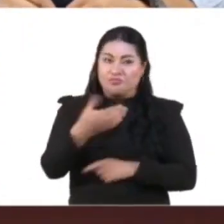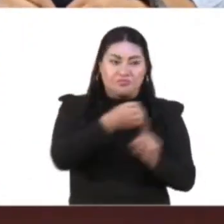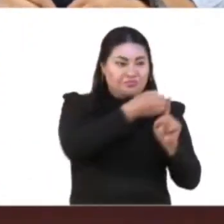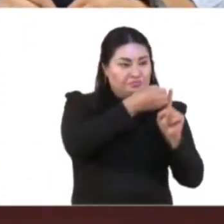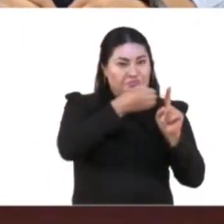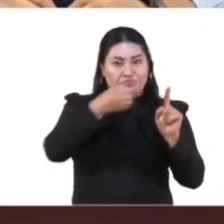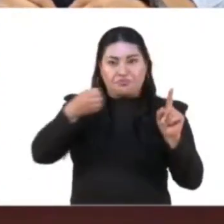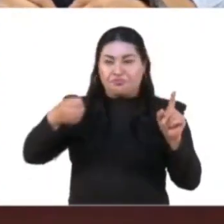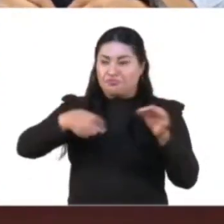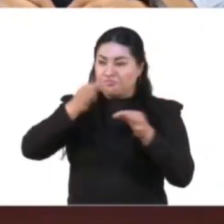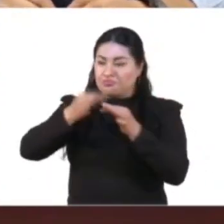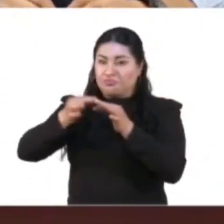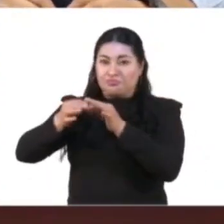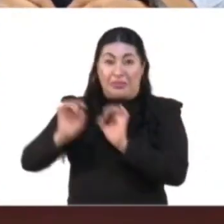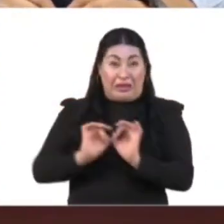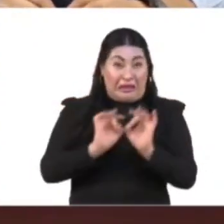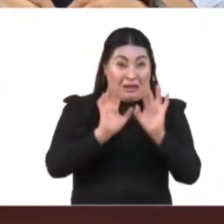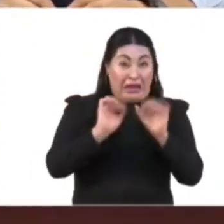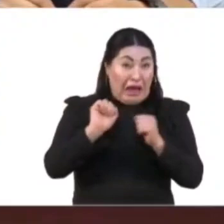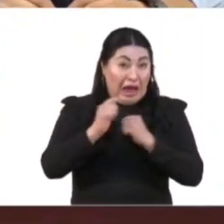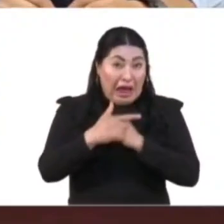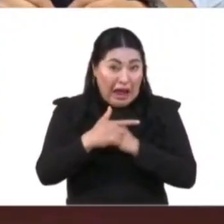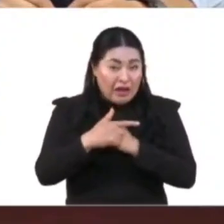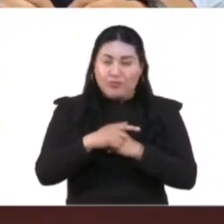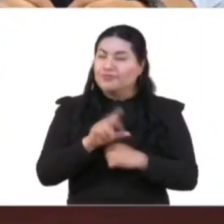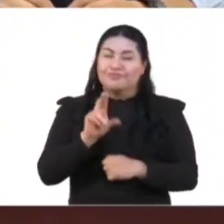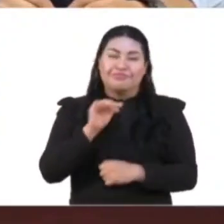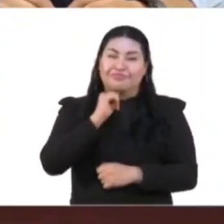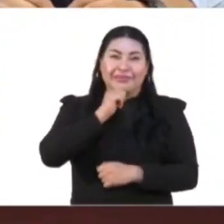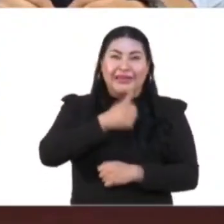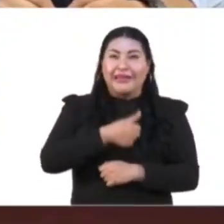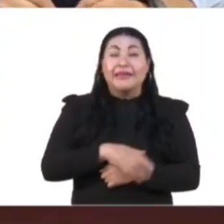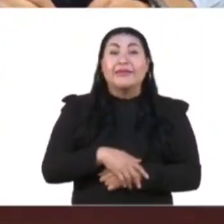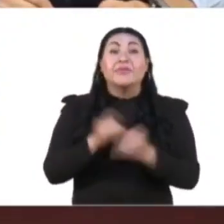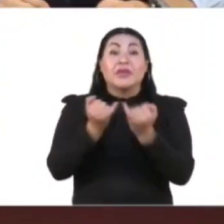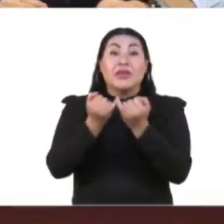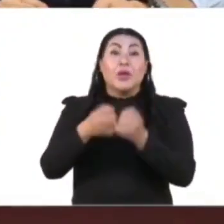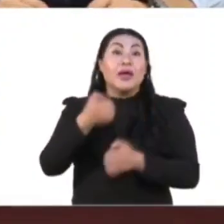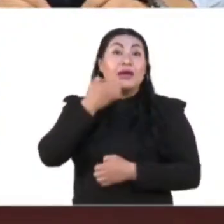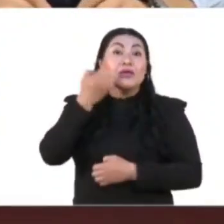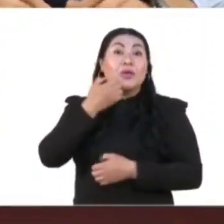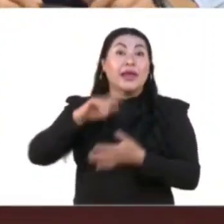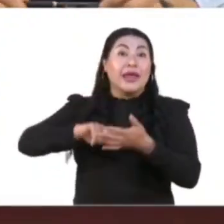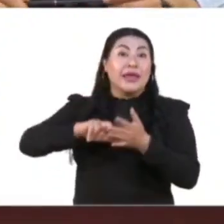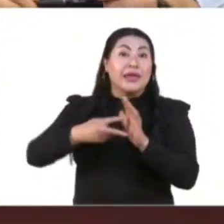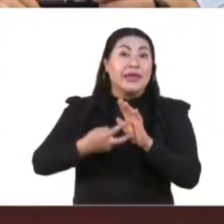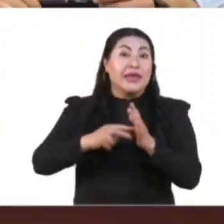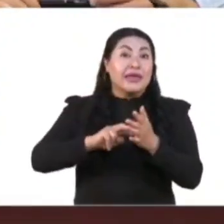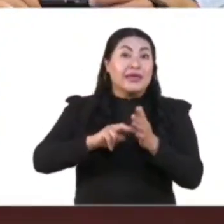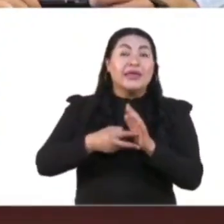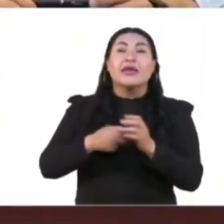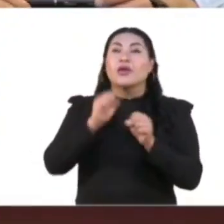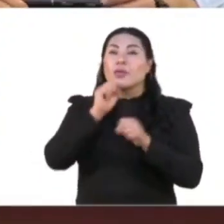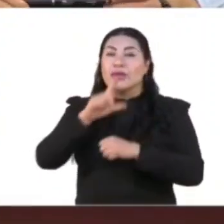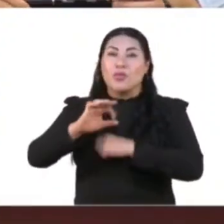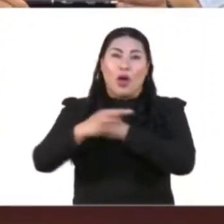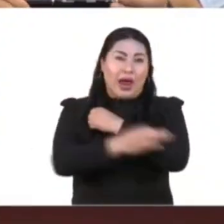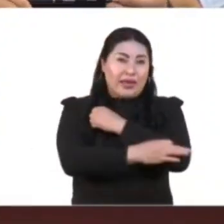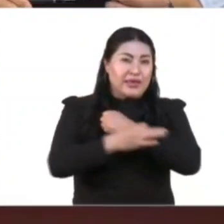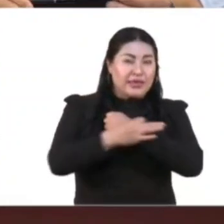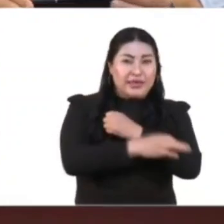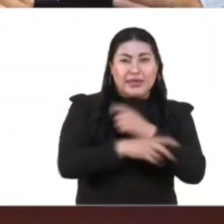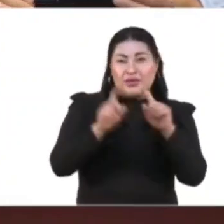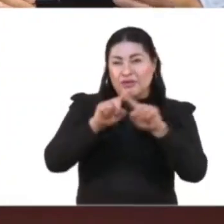y también sin ningún incidente. En coordinación con el Colegio de Ingenieros Civiles, el Colegio de Arquitectos,